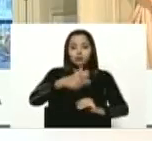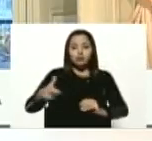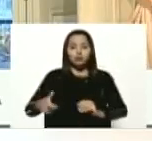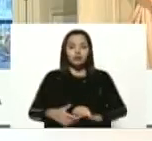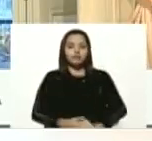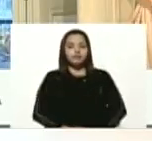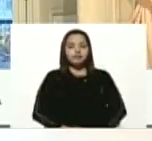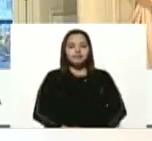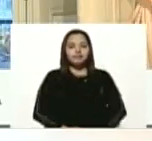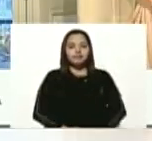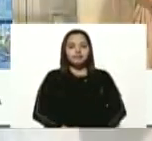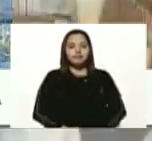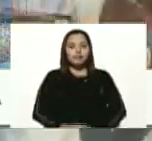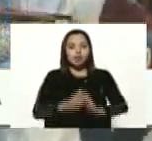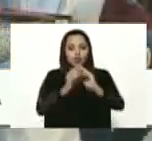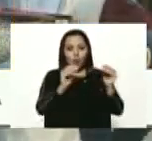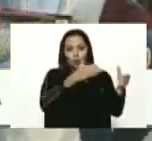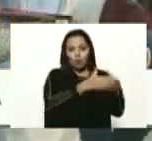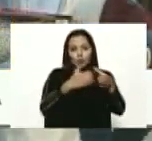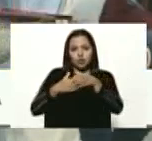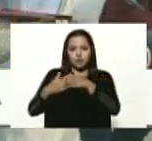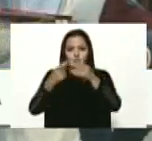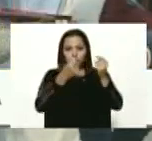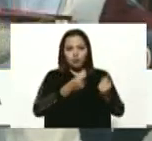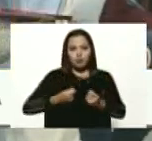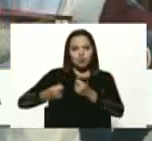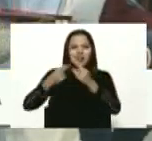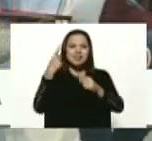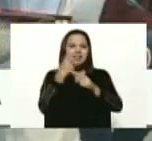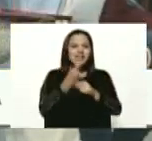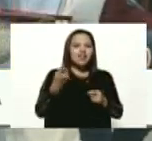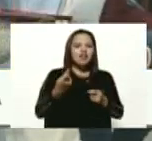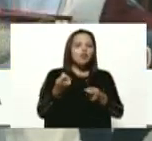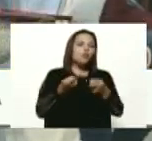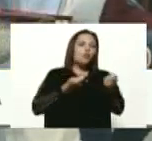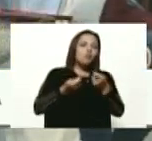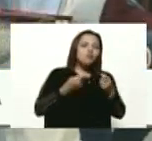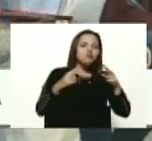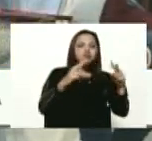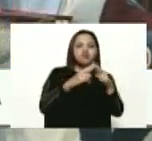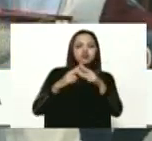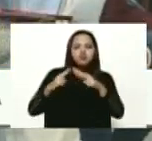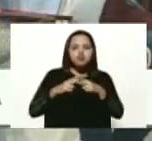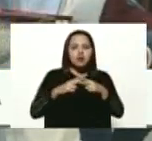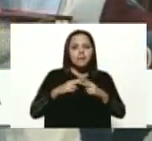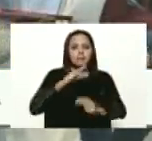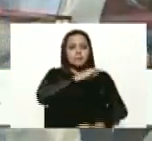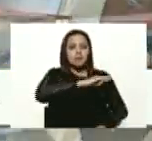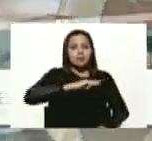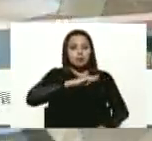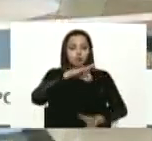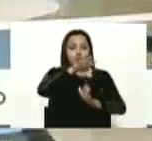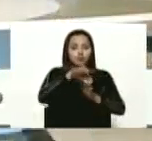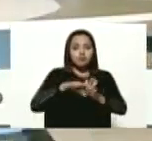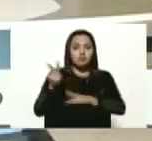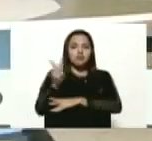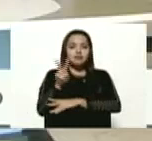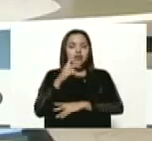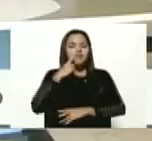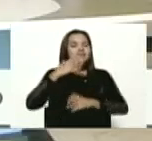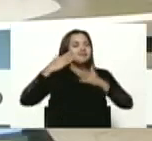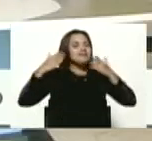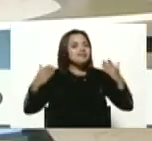Castro, Tarek, todos los equipos económicos deben manejar la gran misión Agrovenezuela, una gran misión, de verdad.